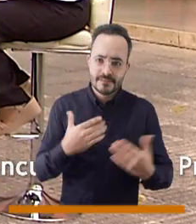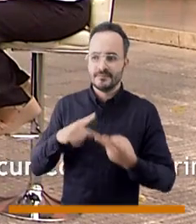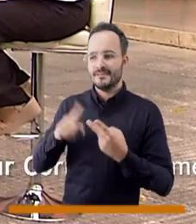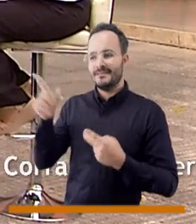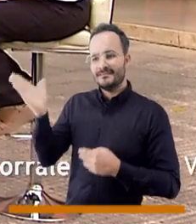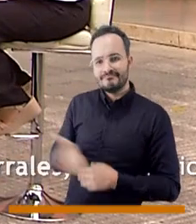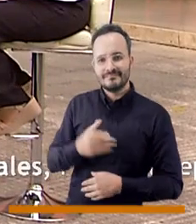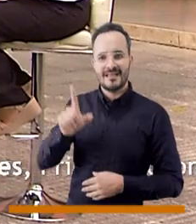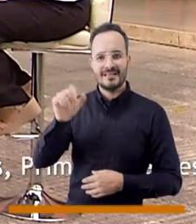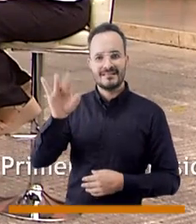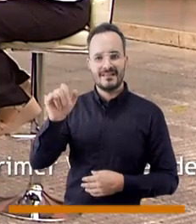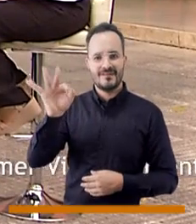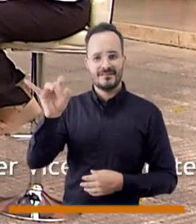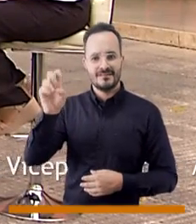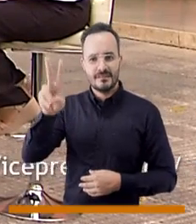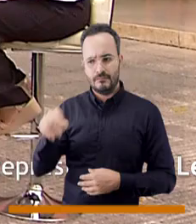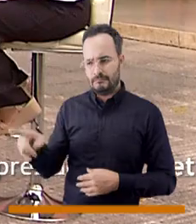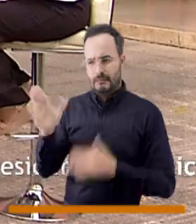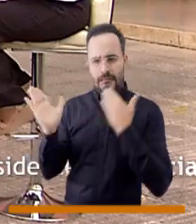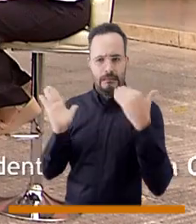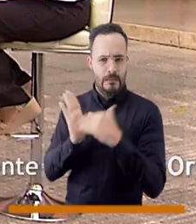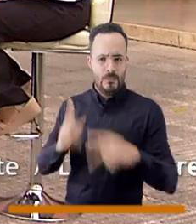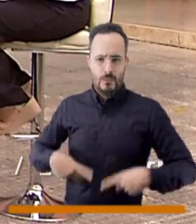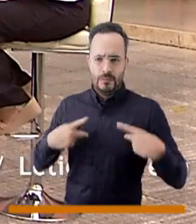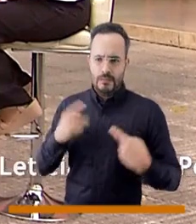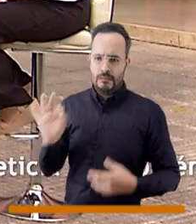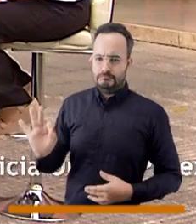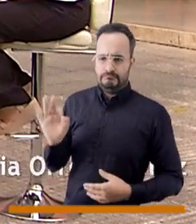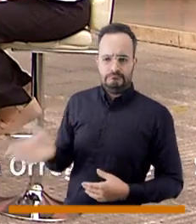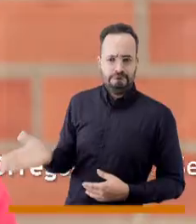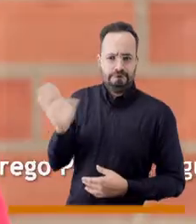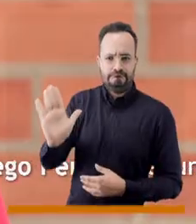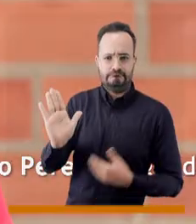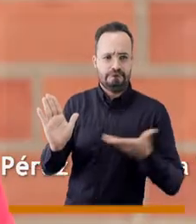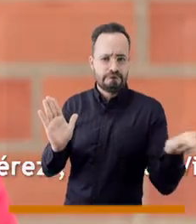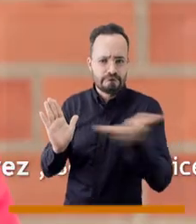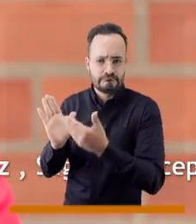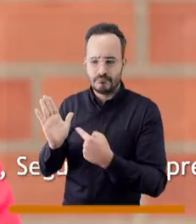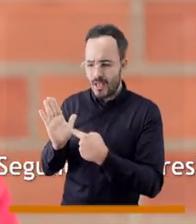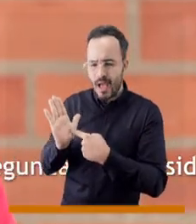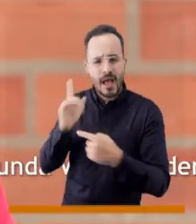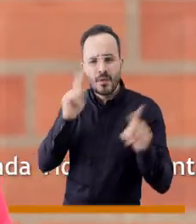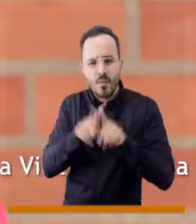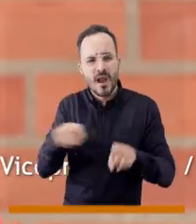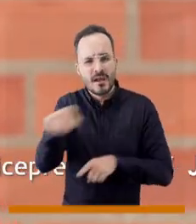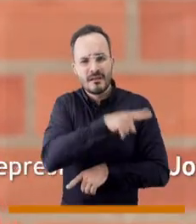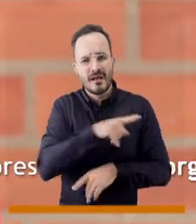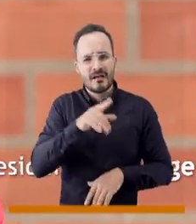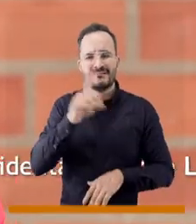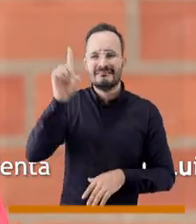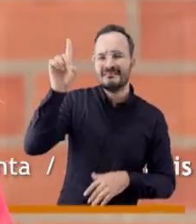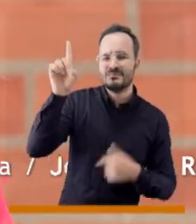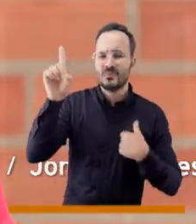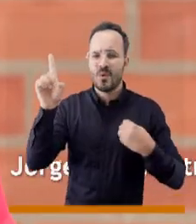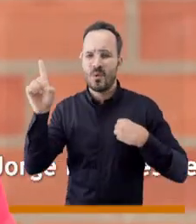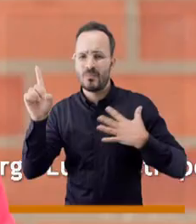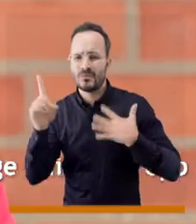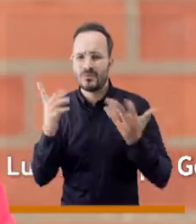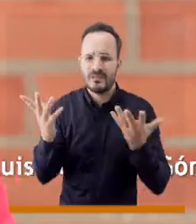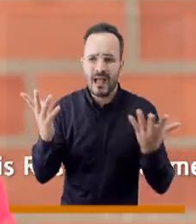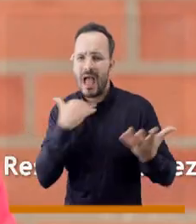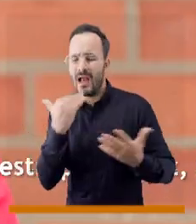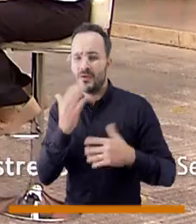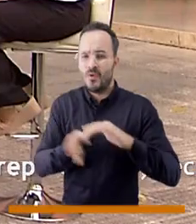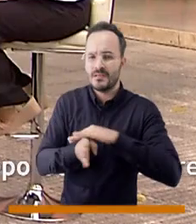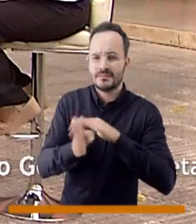Sebas, que es un ejemplo de vida, es un ejemplo de superación, que él, como muchos, necesitan una sola oportunidad de poder